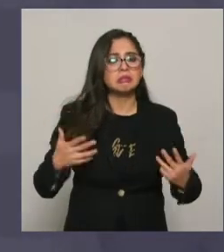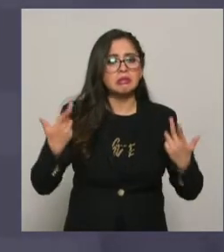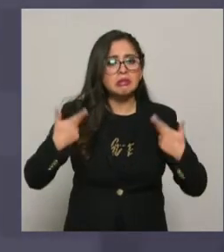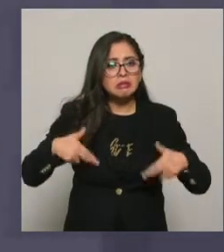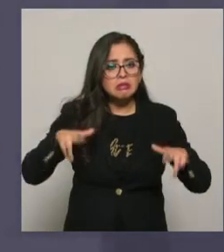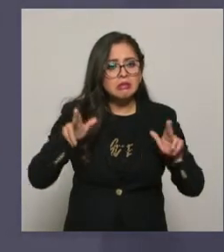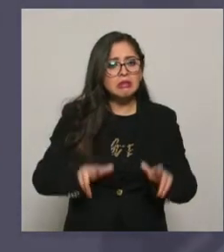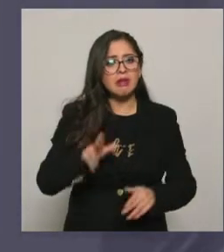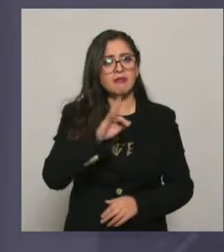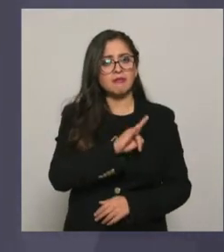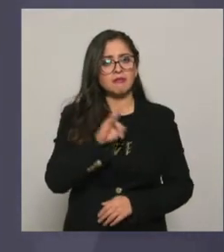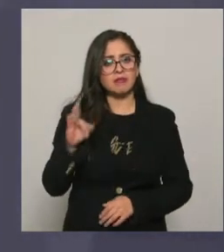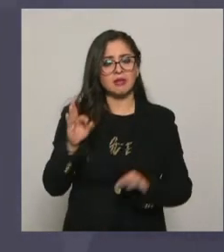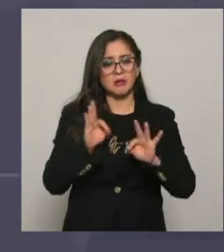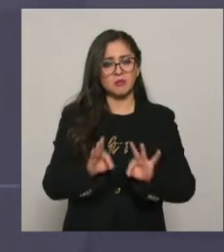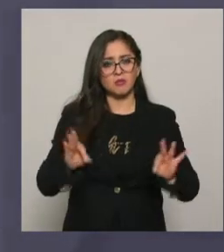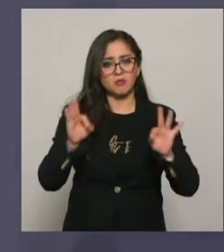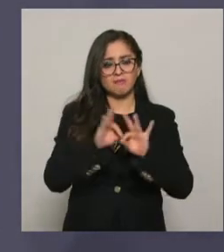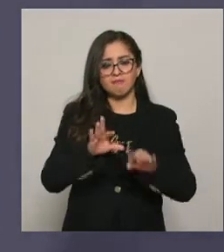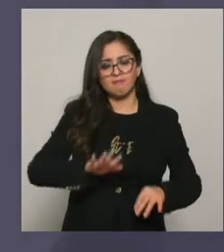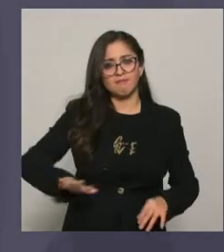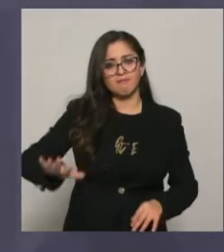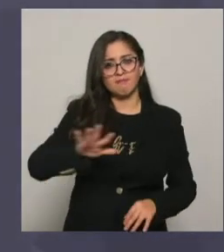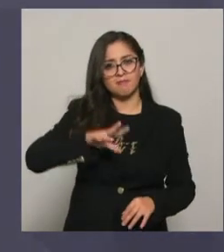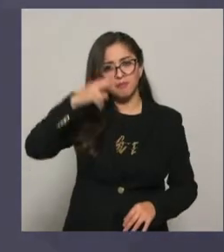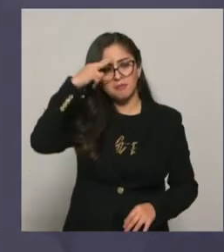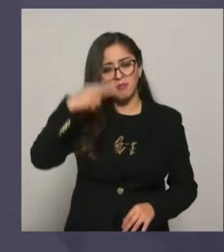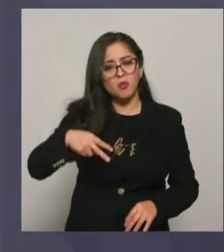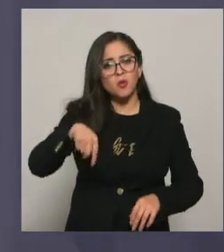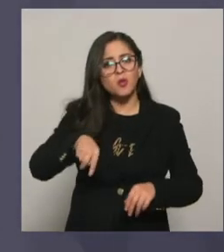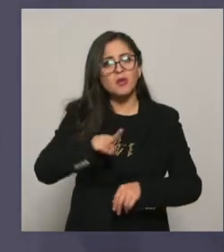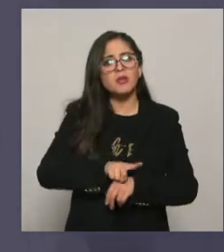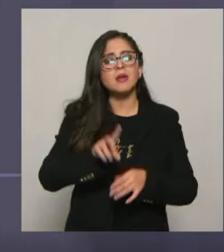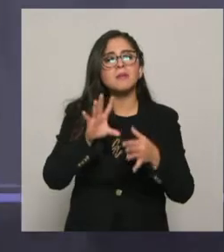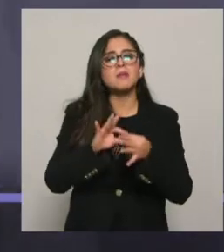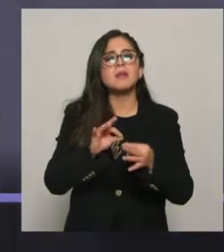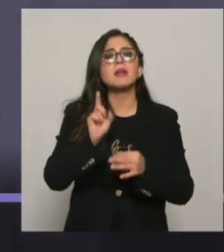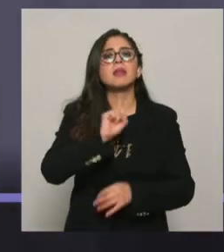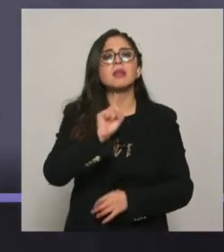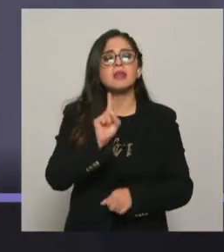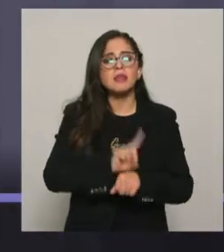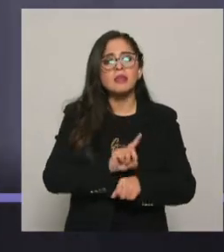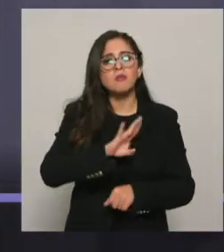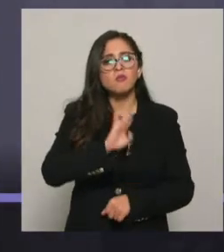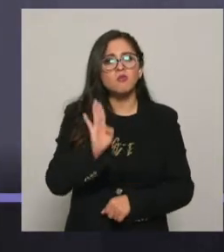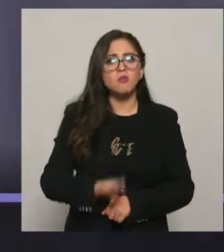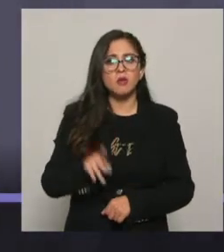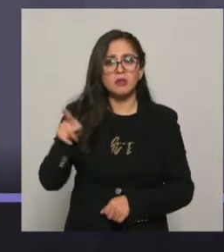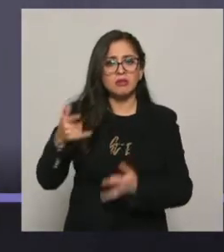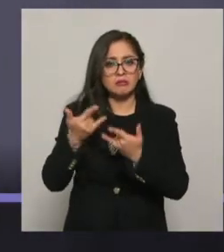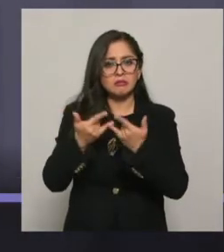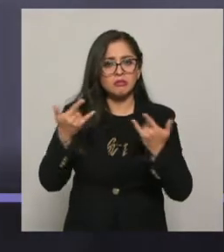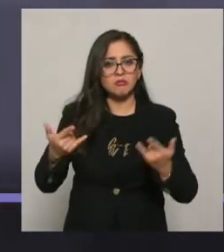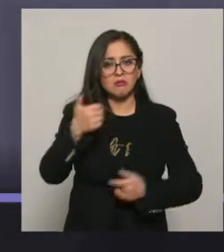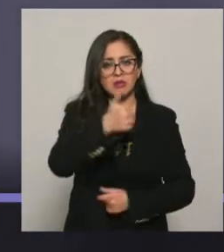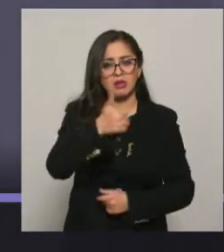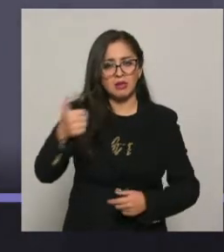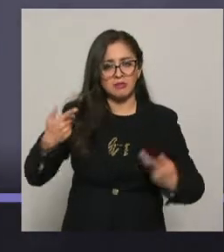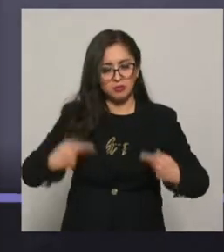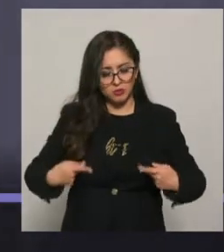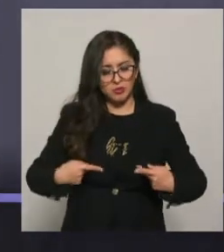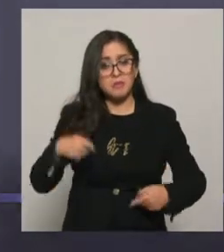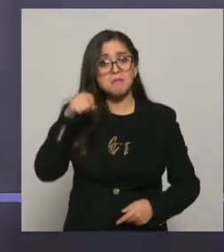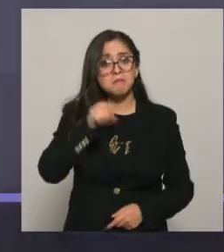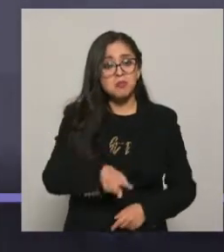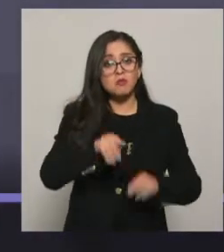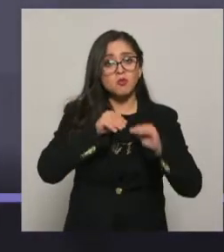esta fecha tan importante para los mexicanos. El tema en la mesa, Día de Muertos, desde la mirada de los cronistas. Les recuerdo, la retransmisión de